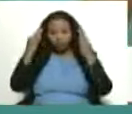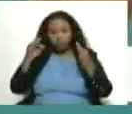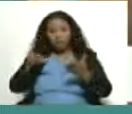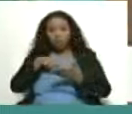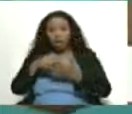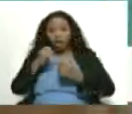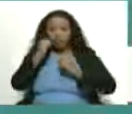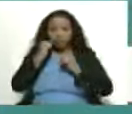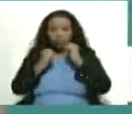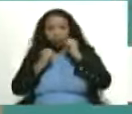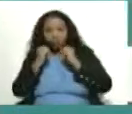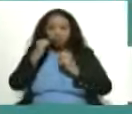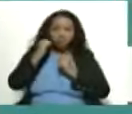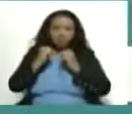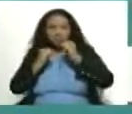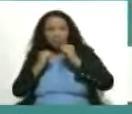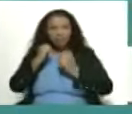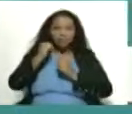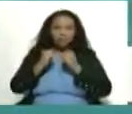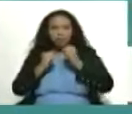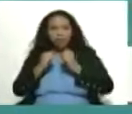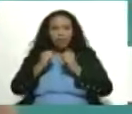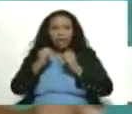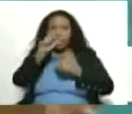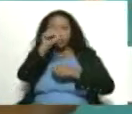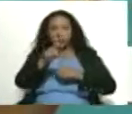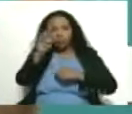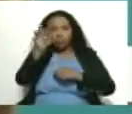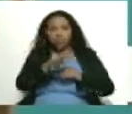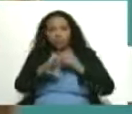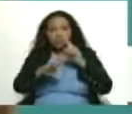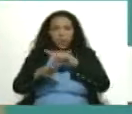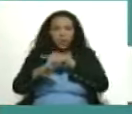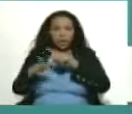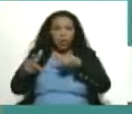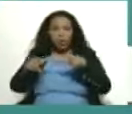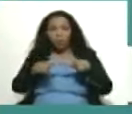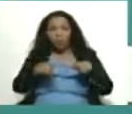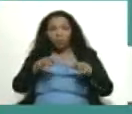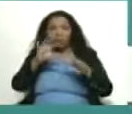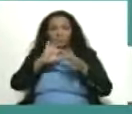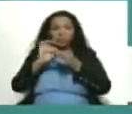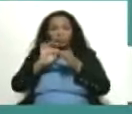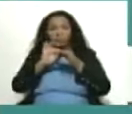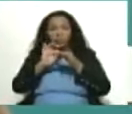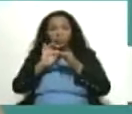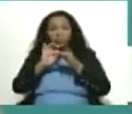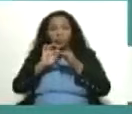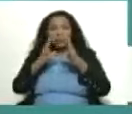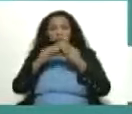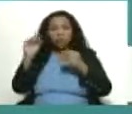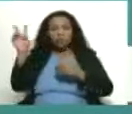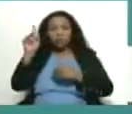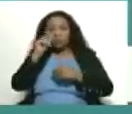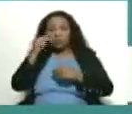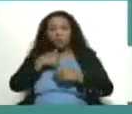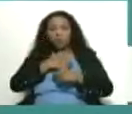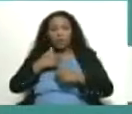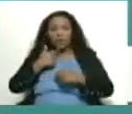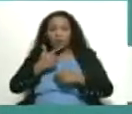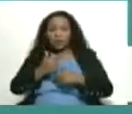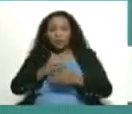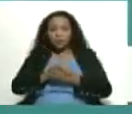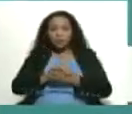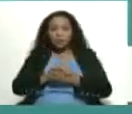trotando en la defensa de la Guayana Esequiba. Ha sido un espacio de unidad para todas y todos los venezolanos. Y yo quisiera resaltar